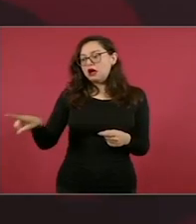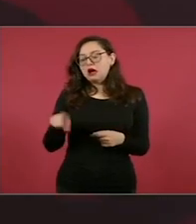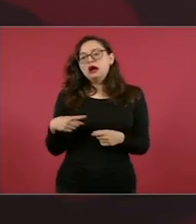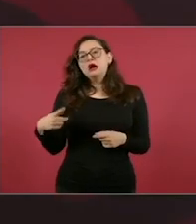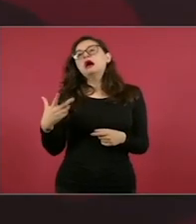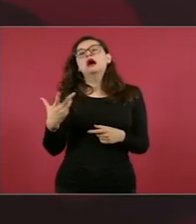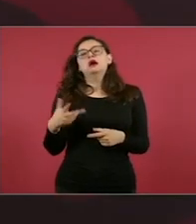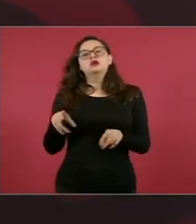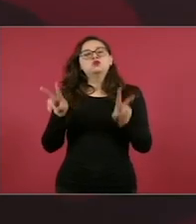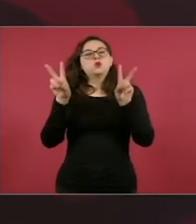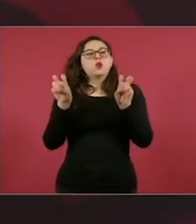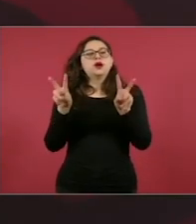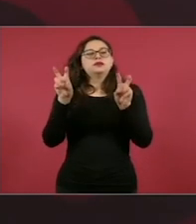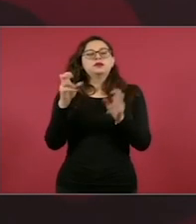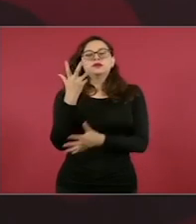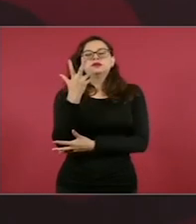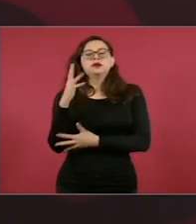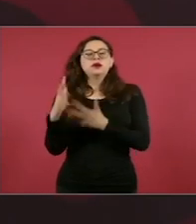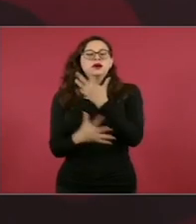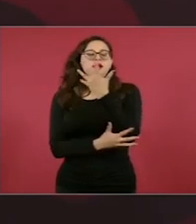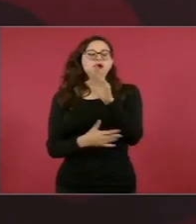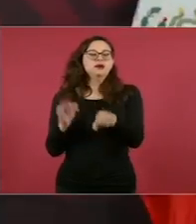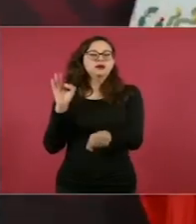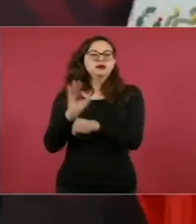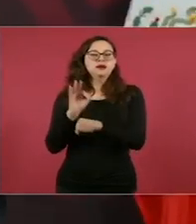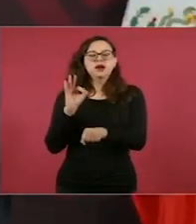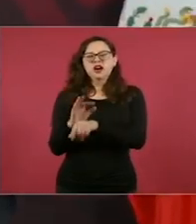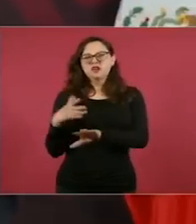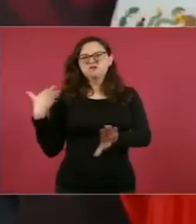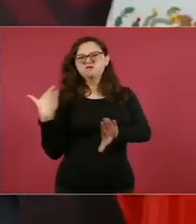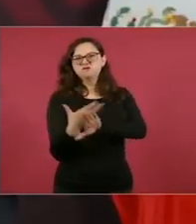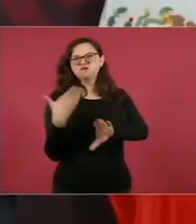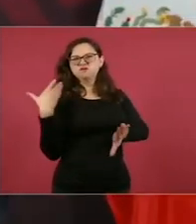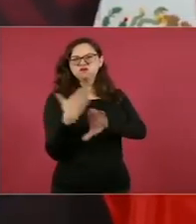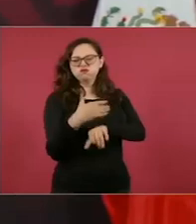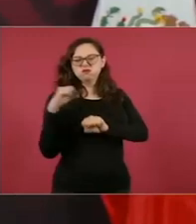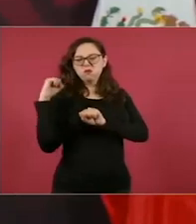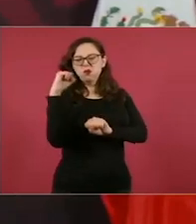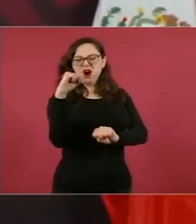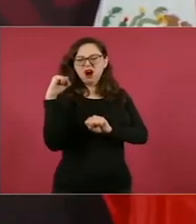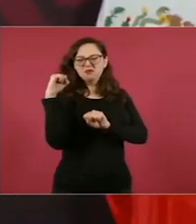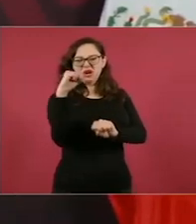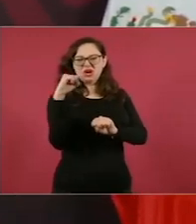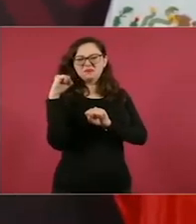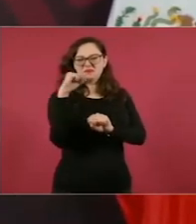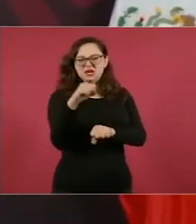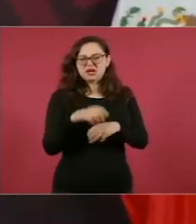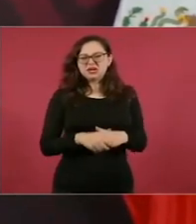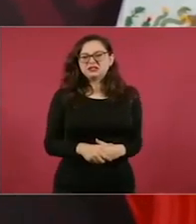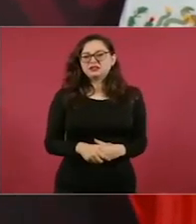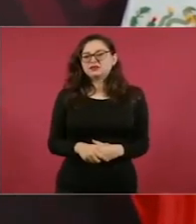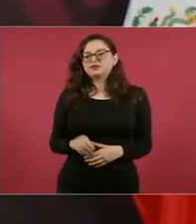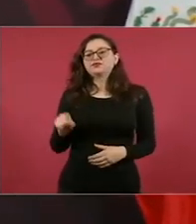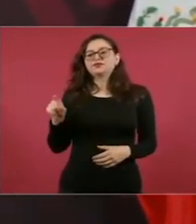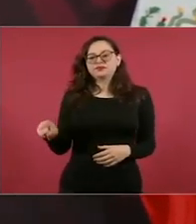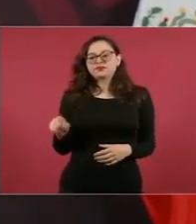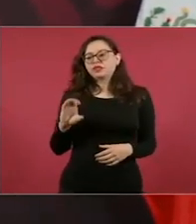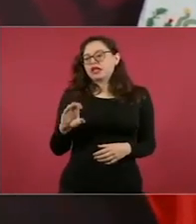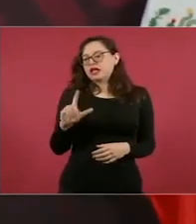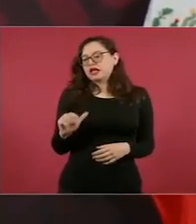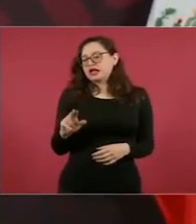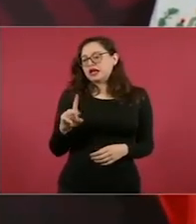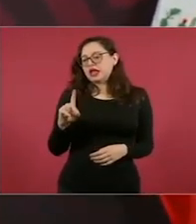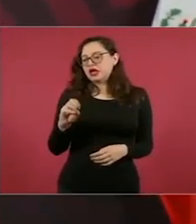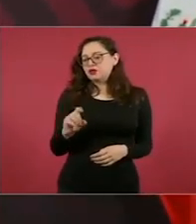la República. Creo que no es necesario salir a defender a un gobernador. Si el gobernador considera que está libre de toda culpa,